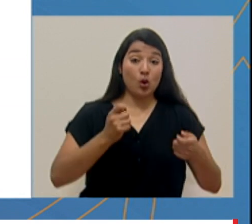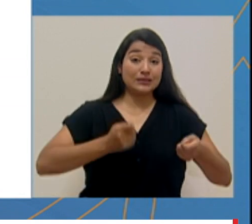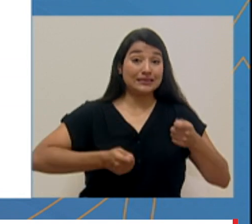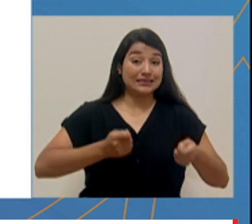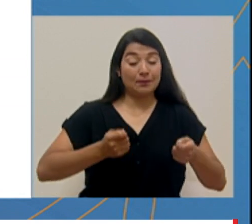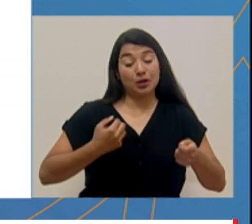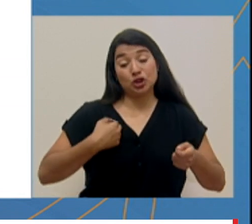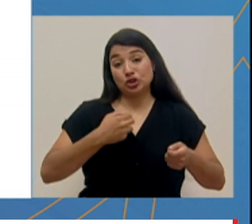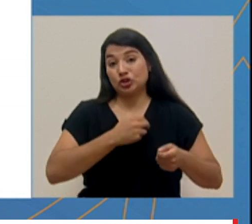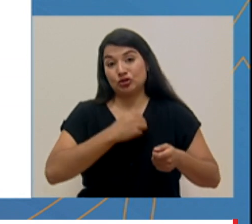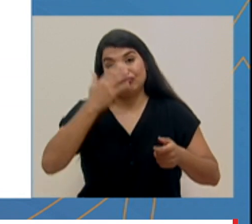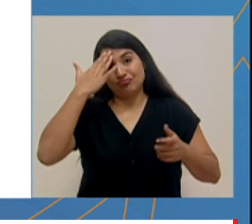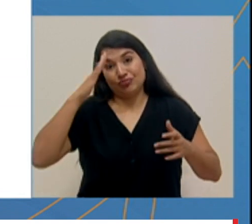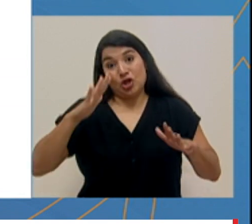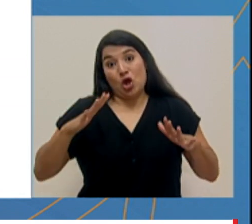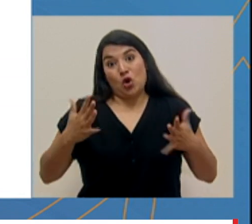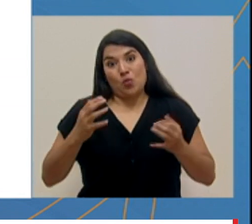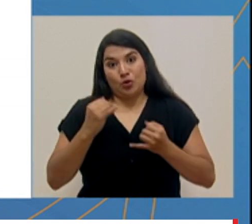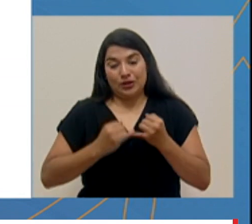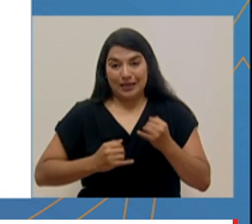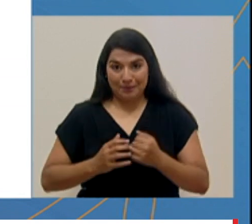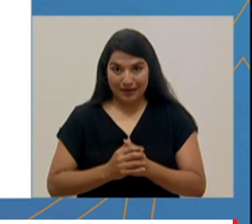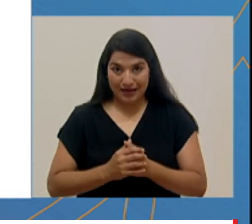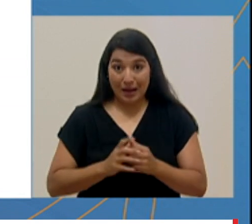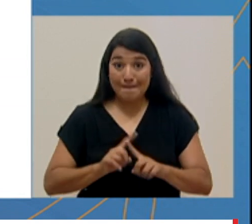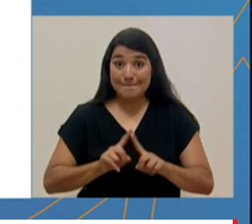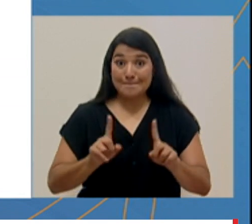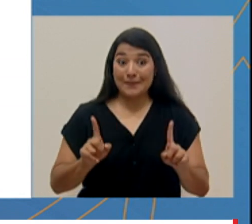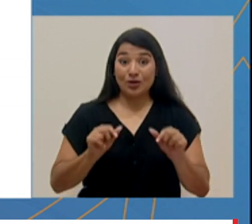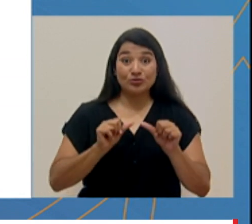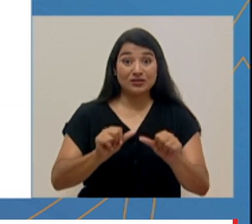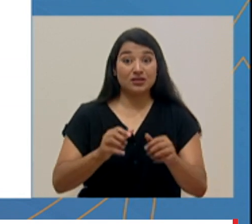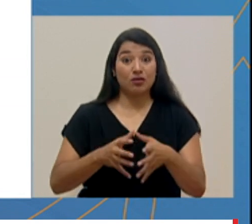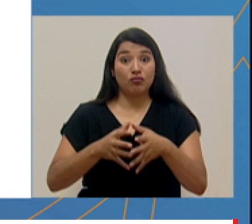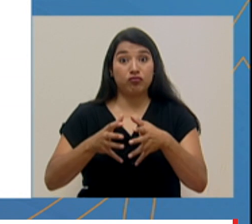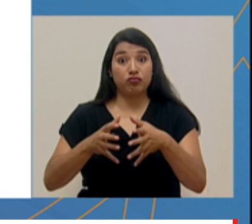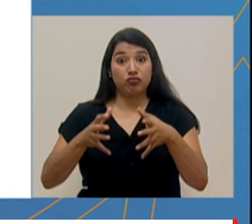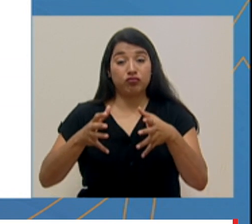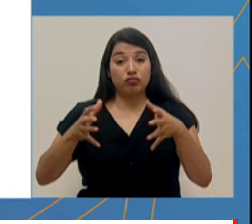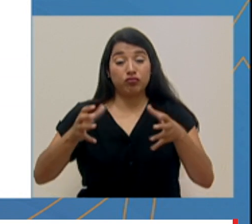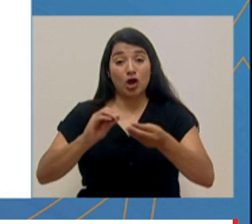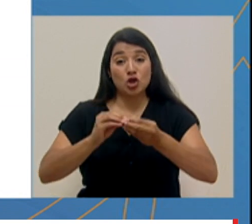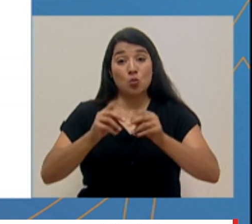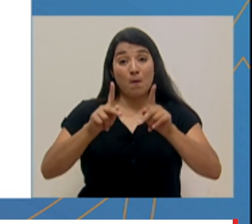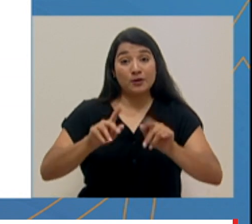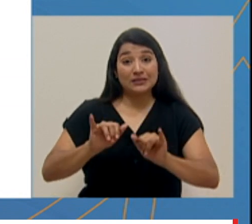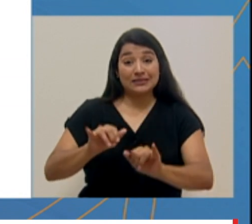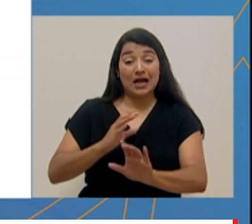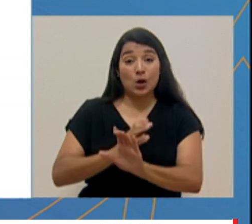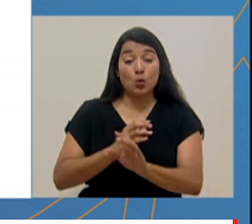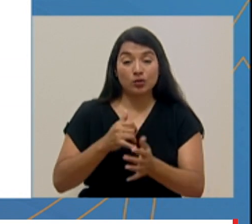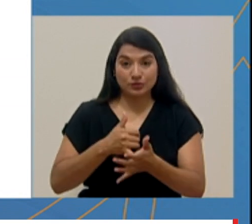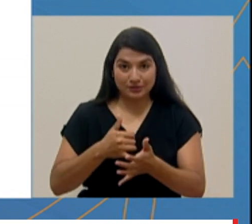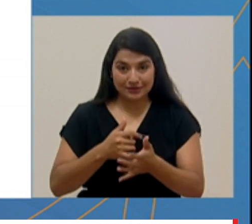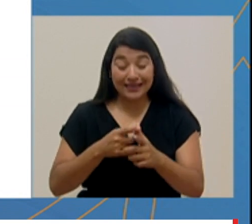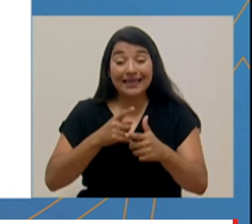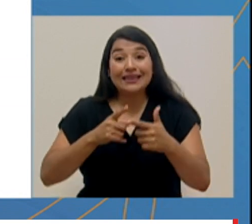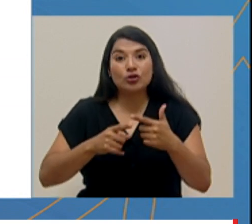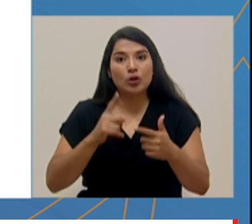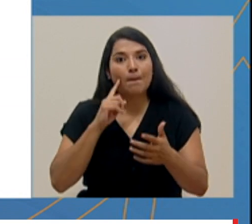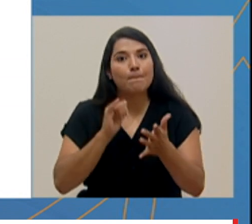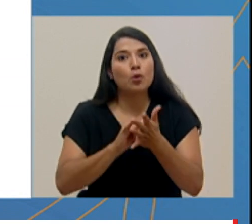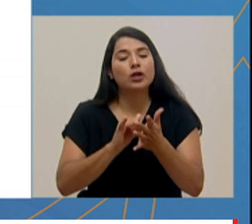sabemos exactamente dónde vamos a terminar, pero el crecimiento continúa. Y eso es lo que nos lleva a